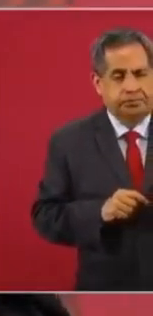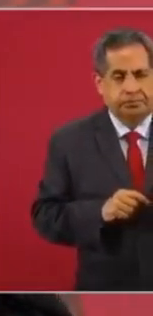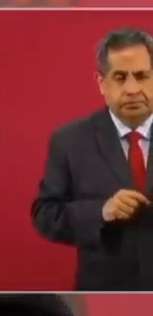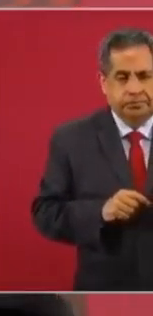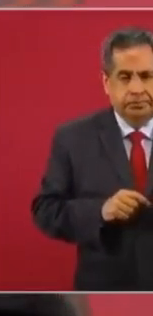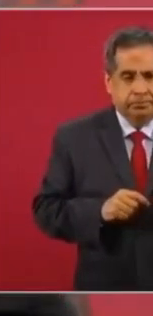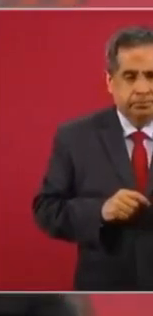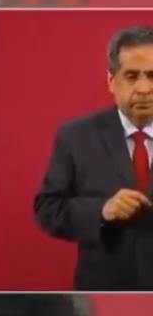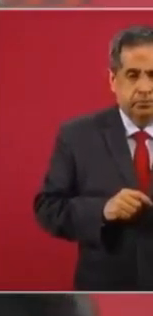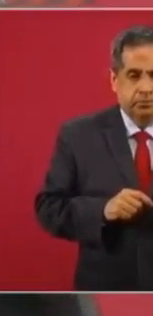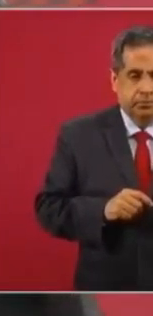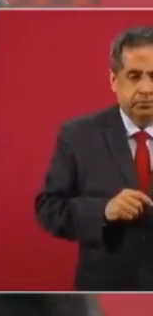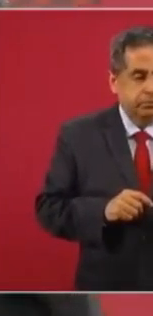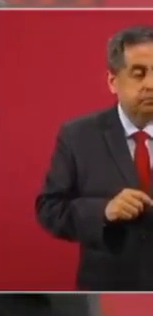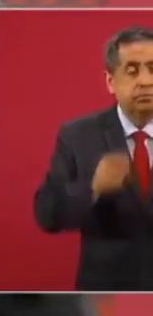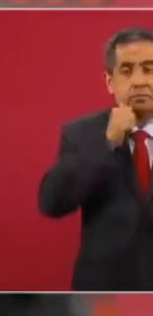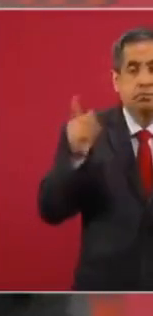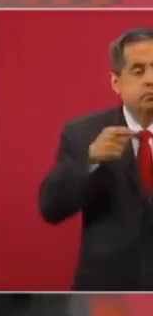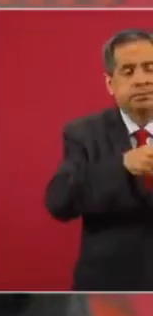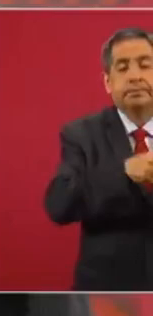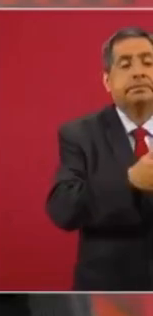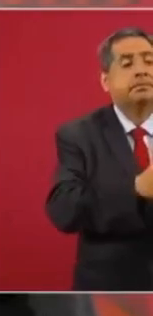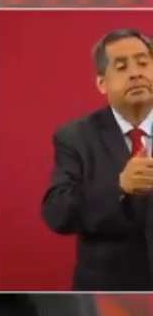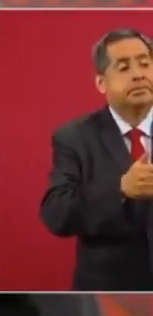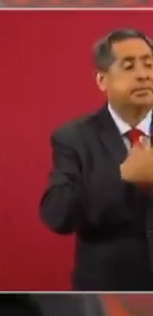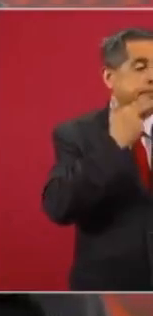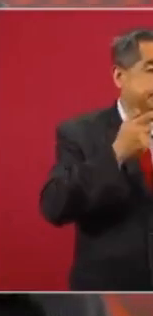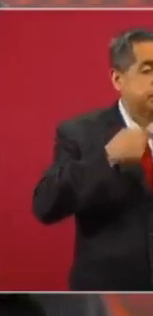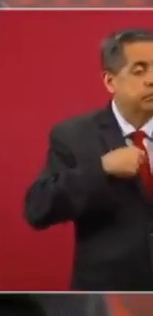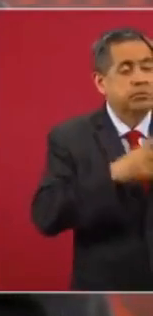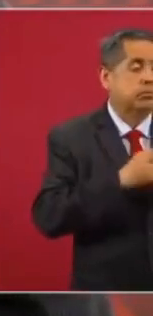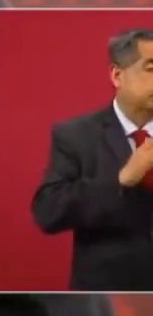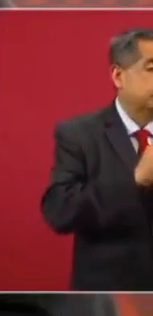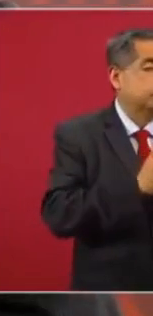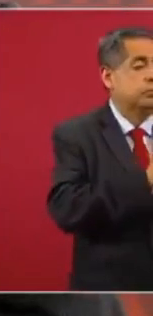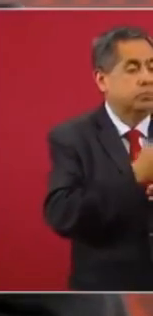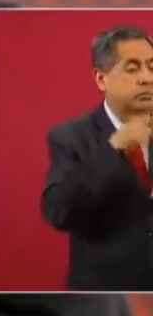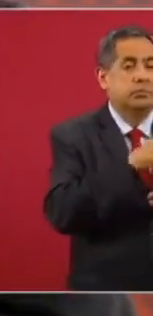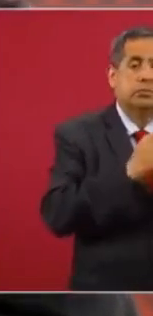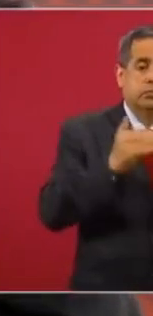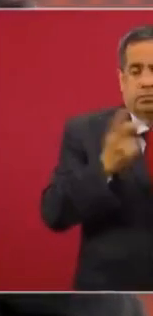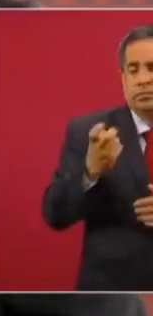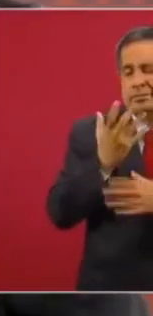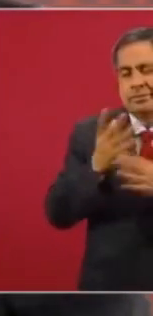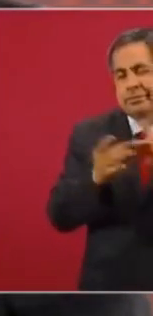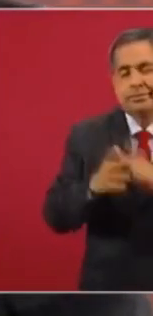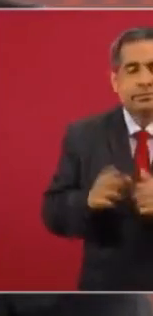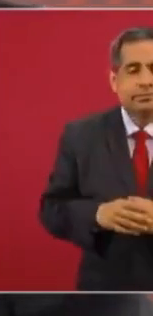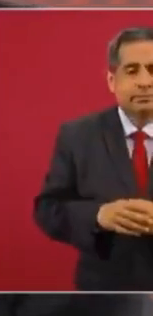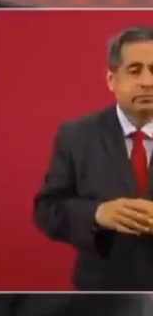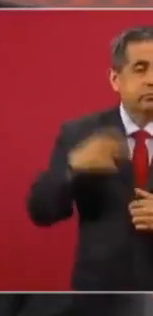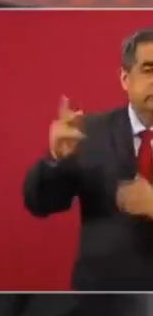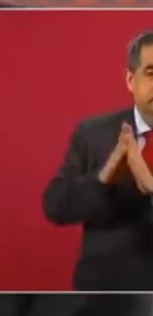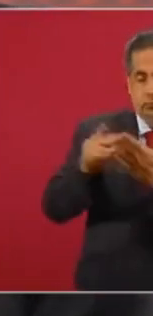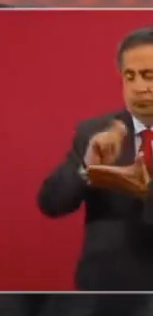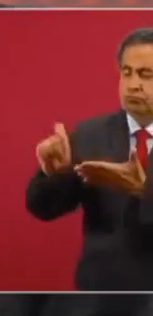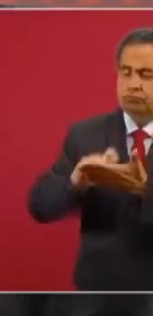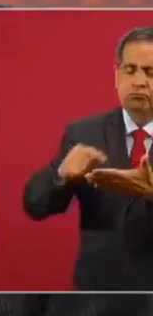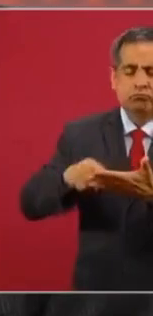esa explicación, o eso es lo que argumentan, lo tienen hasta en sus libros de